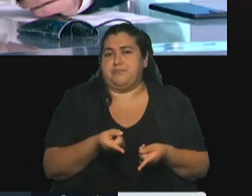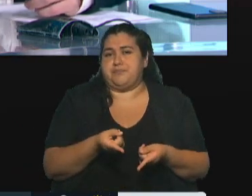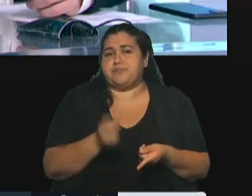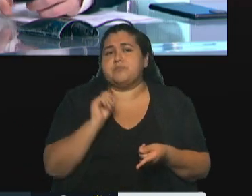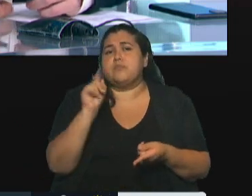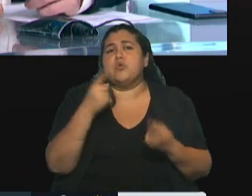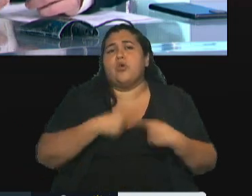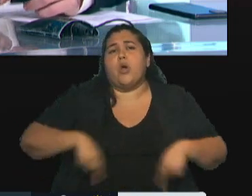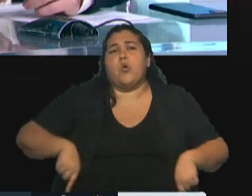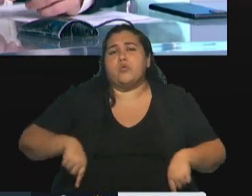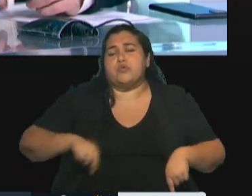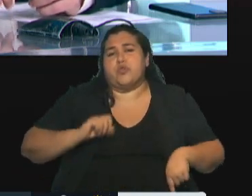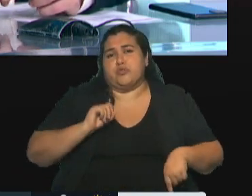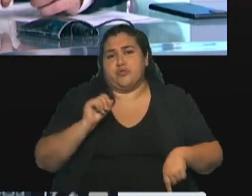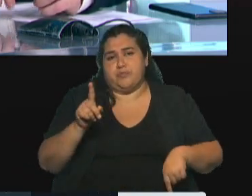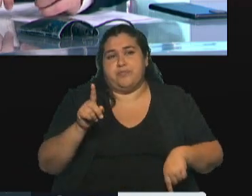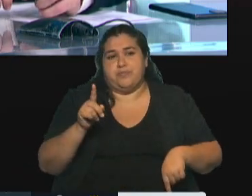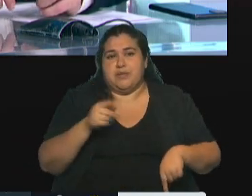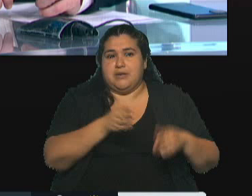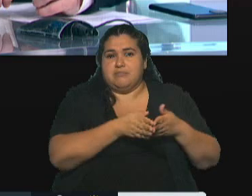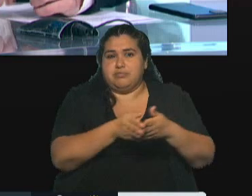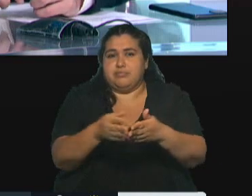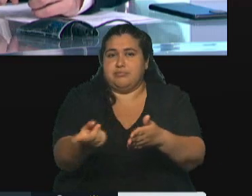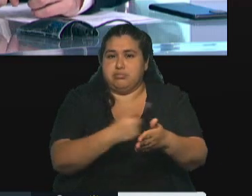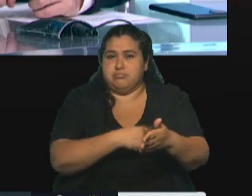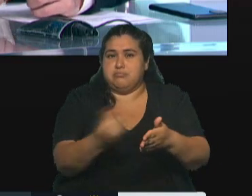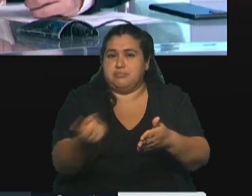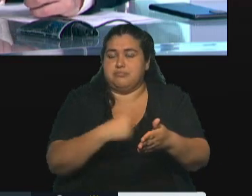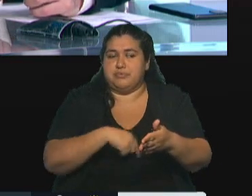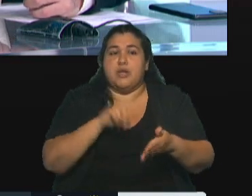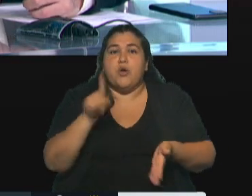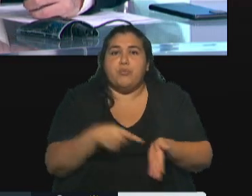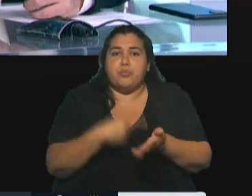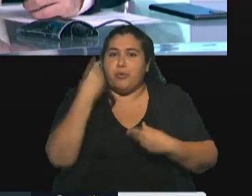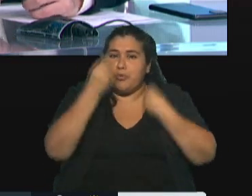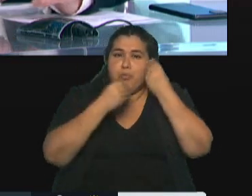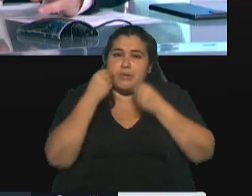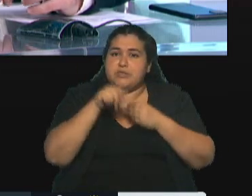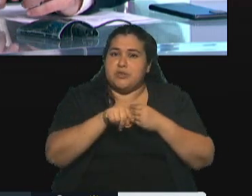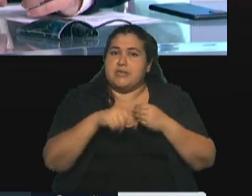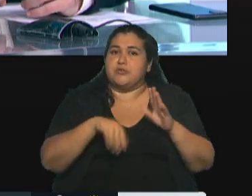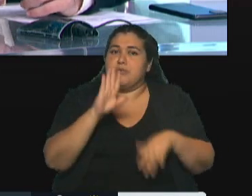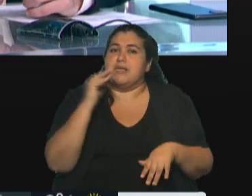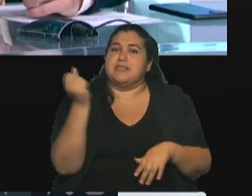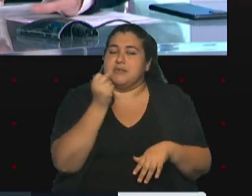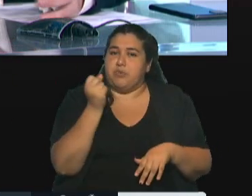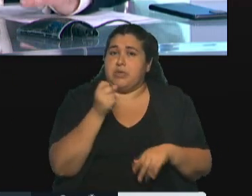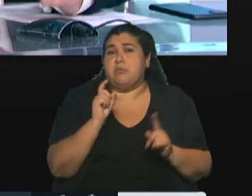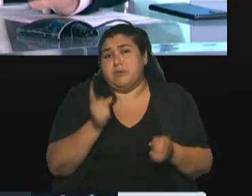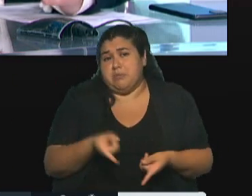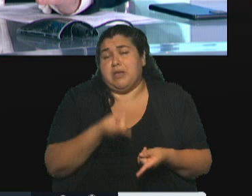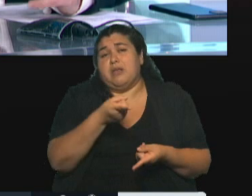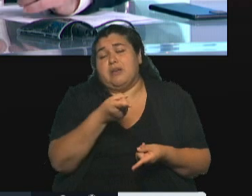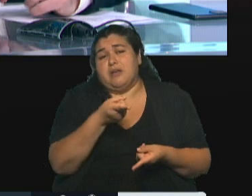recursos energéticos circulan también por esta zona. Por lo tanto, la preocupación es importante, pero también hay una suerte